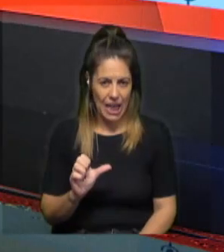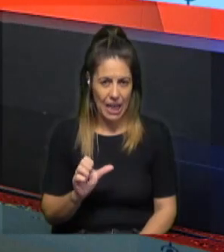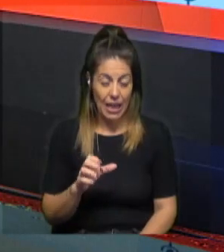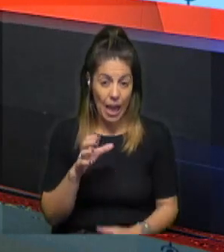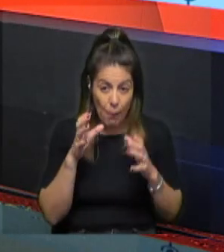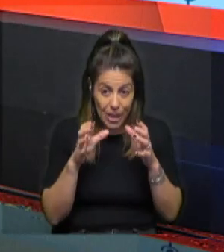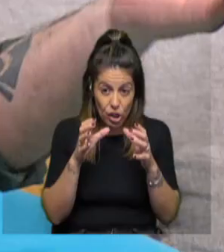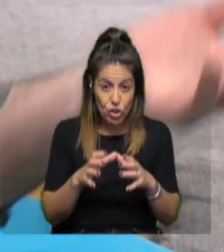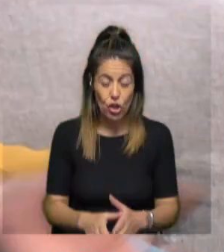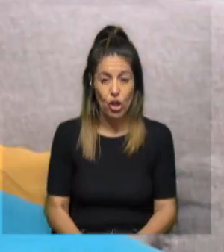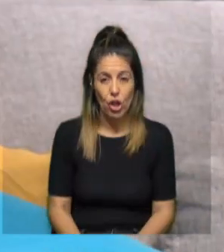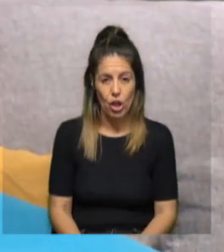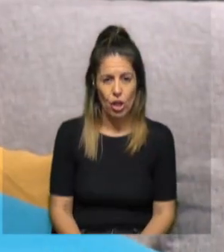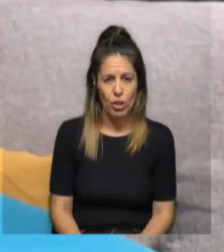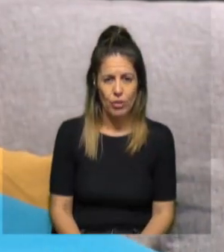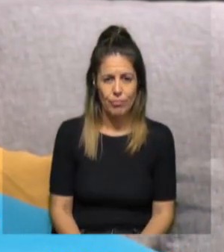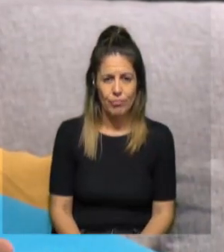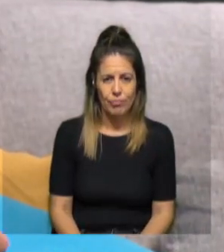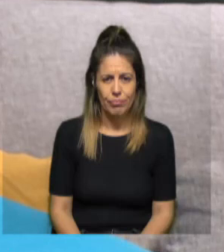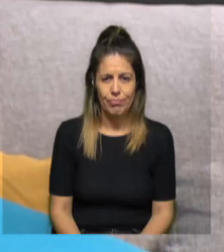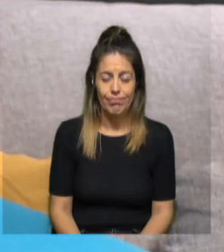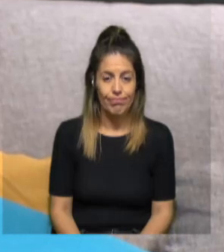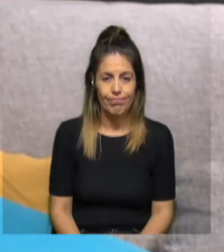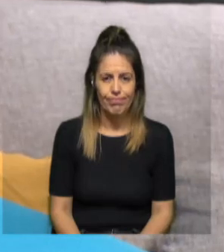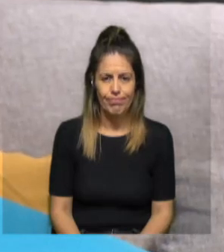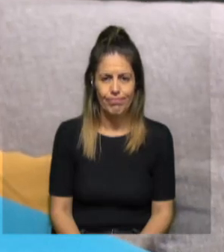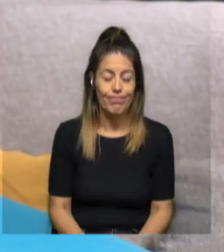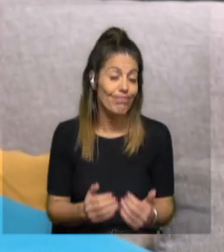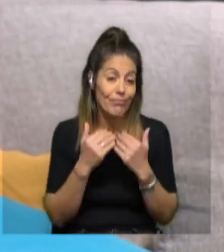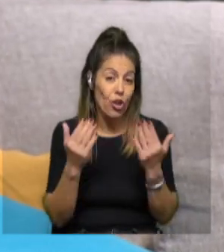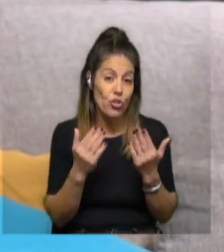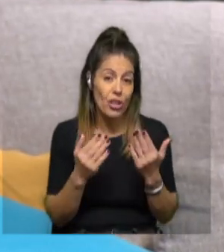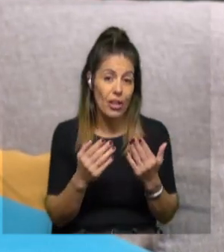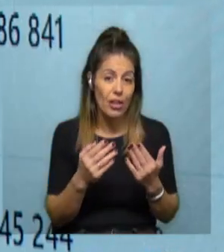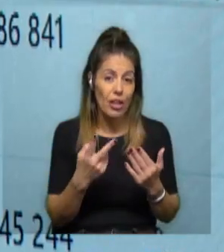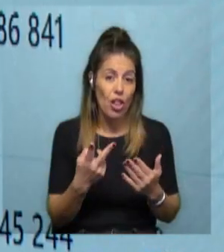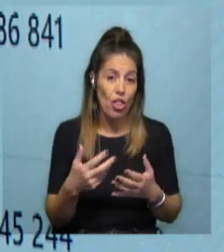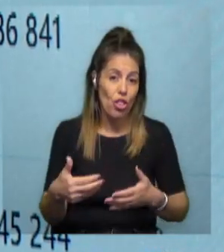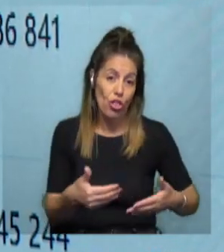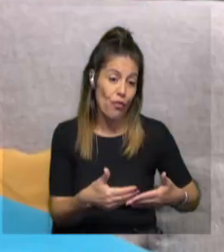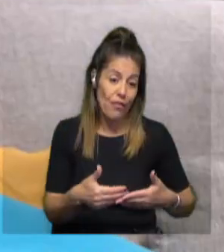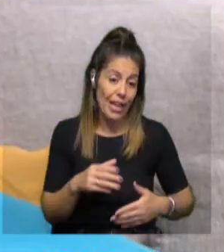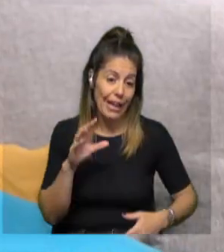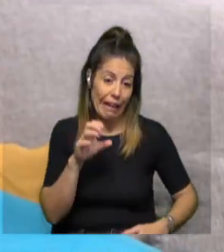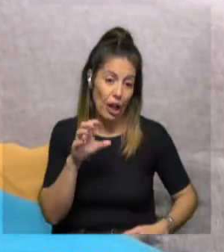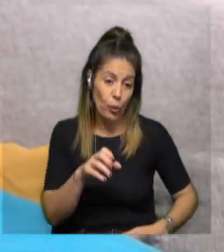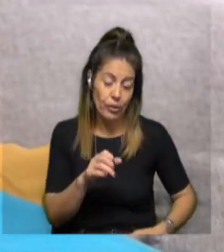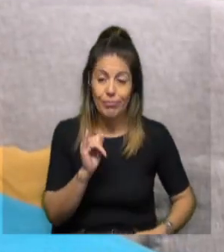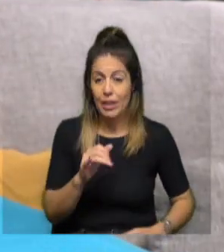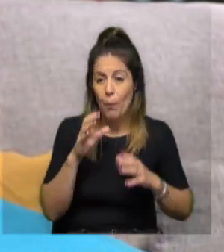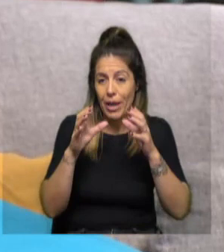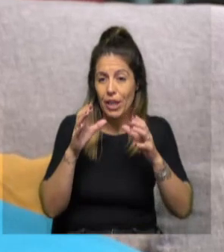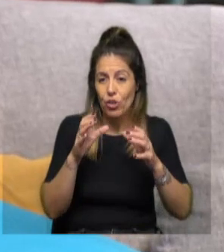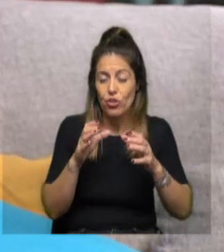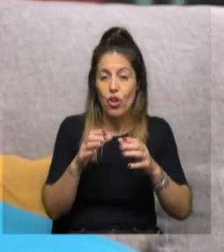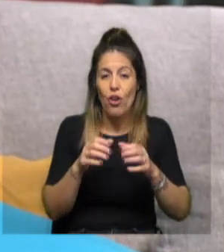peligroso? Lo que estamos hablando. No sé, tenés dos bebés y le gruñe y es peligroso. Claro. Vivís en